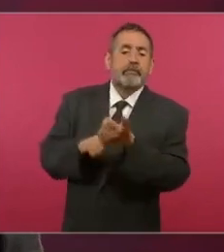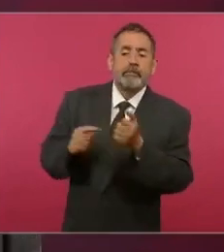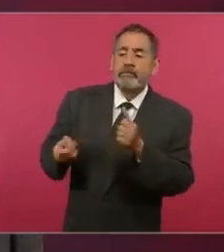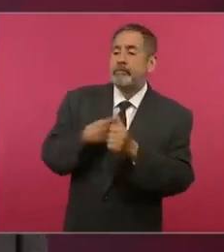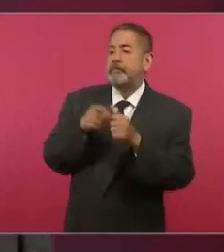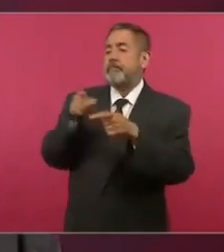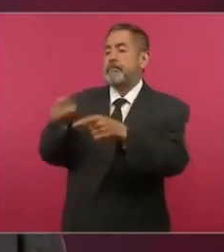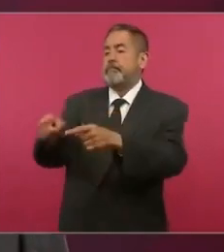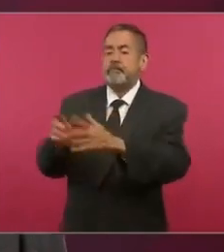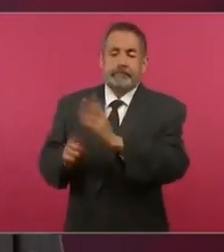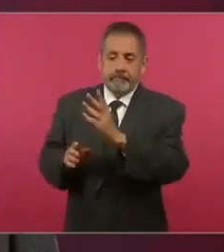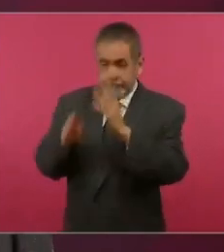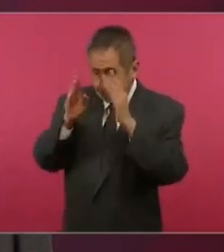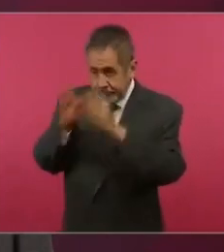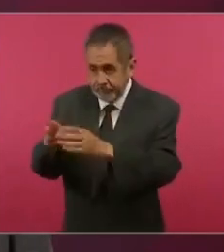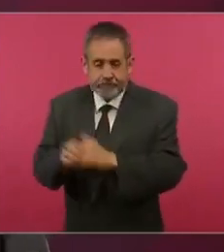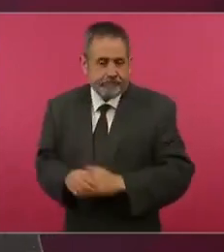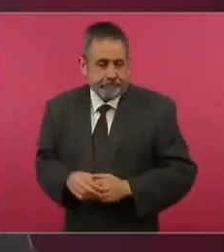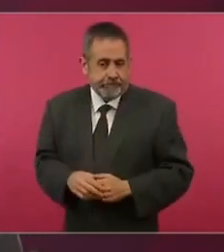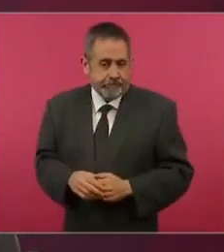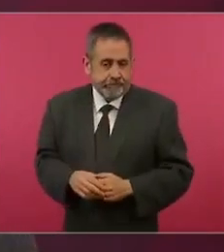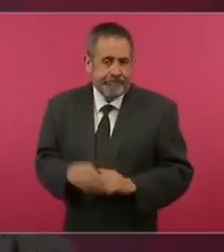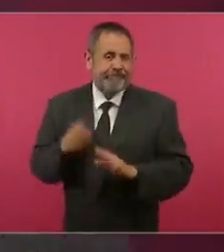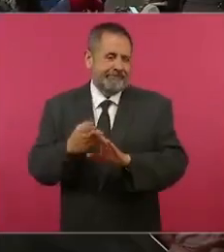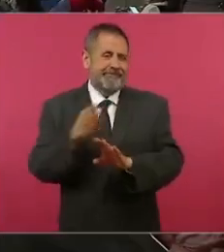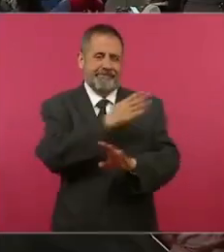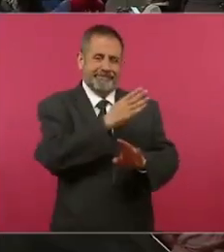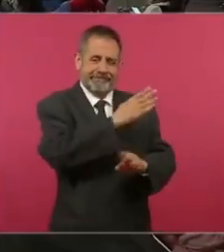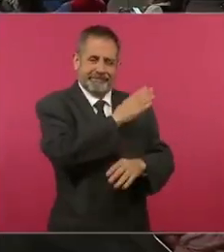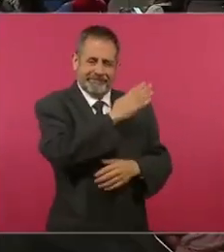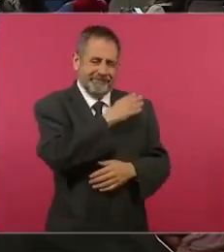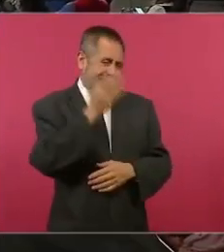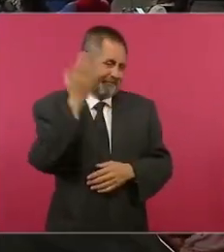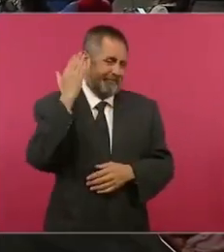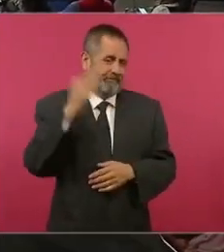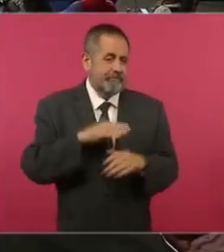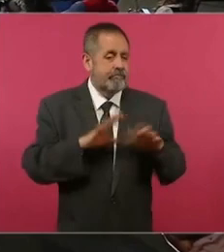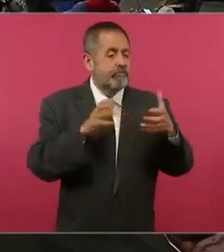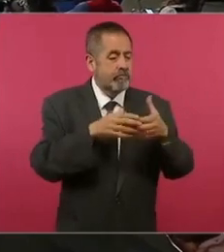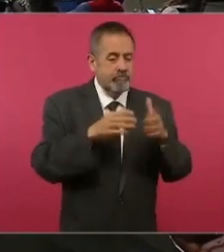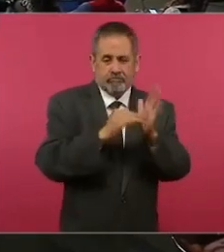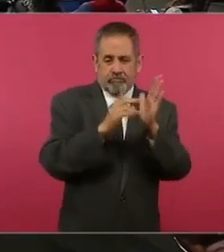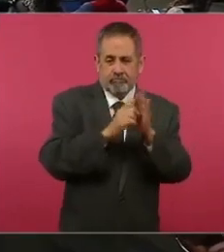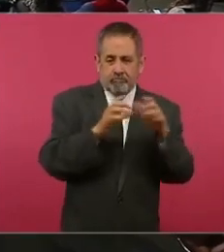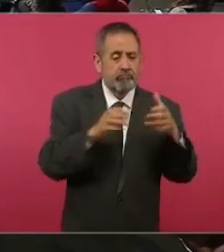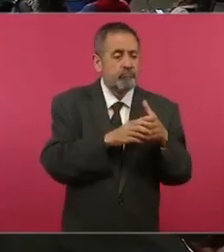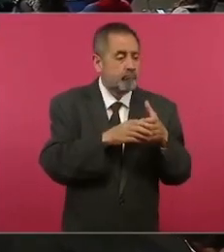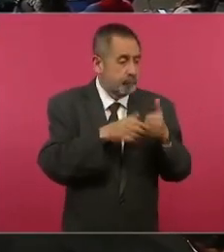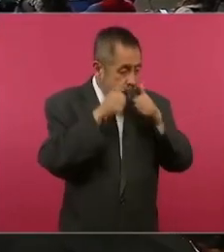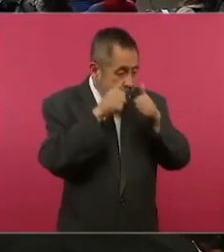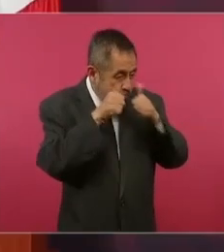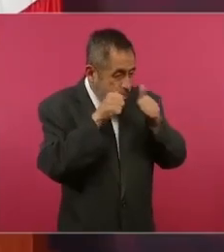El otro modelo es nada más para que le vaya bien a los de arriba